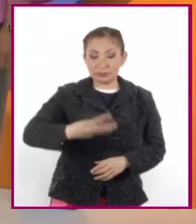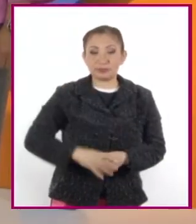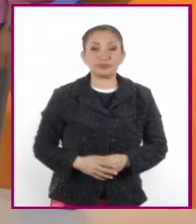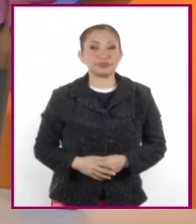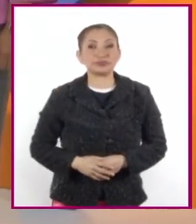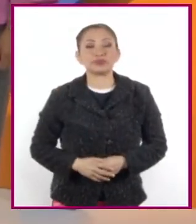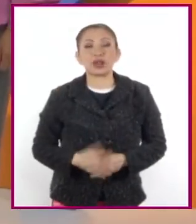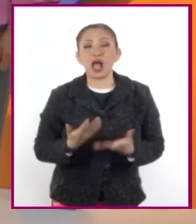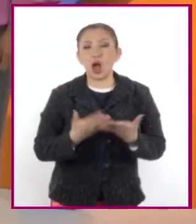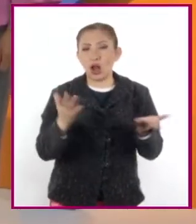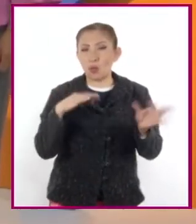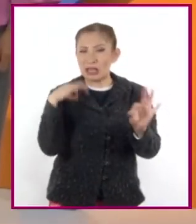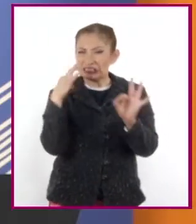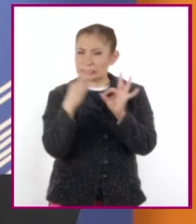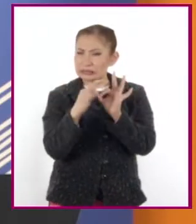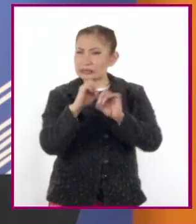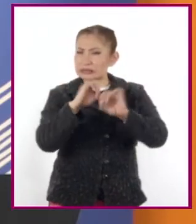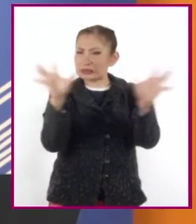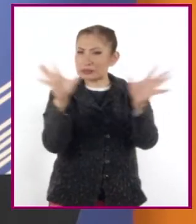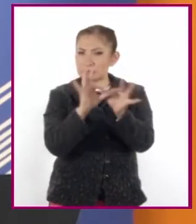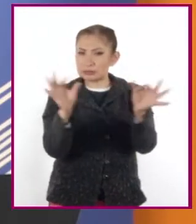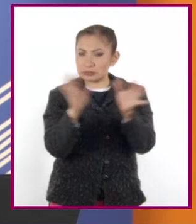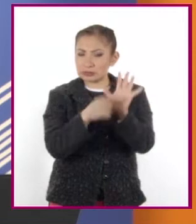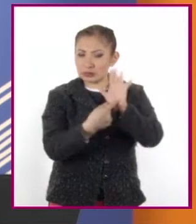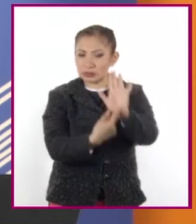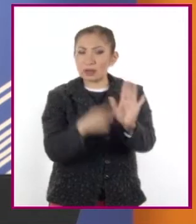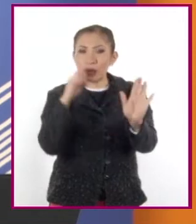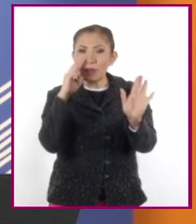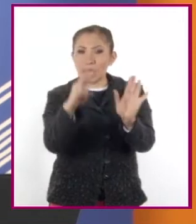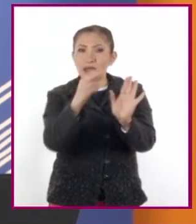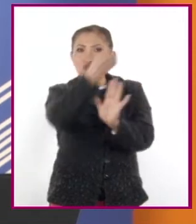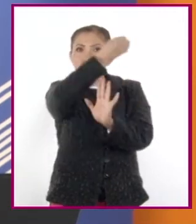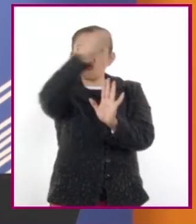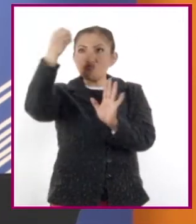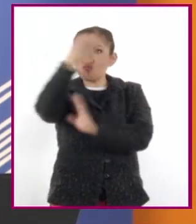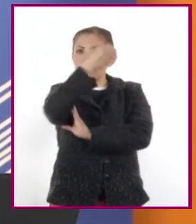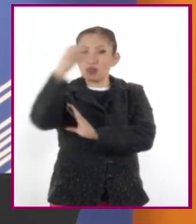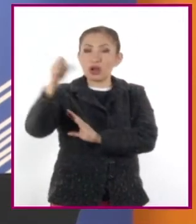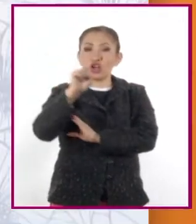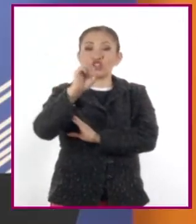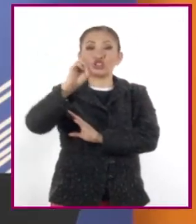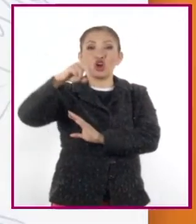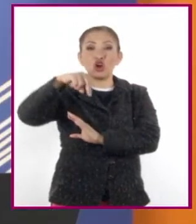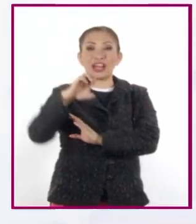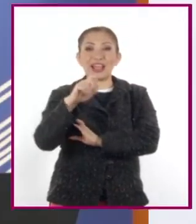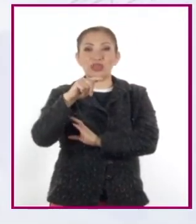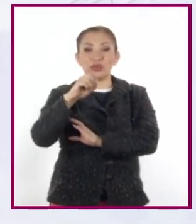Vamos a hacer algunas precisiones en pantalla para ver la distribución de un soneto.